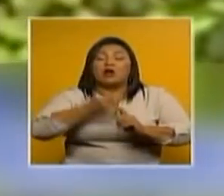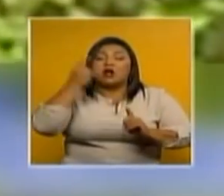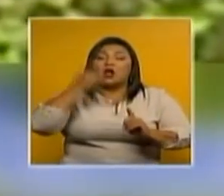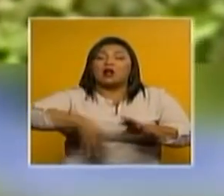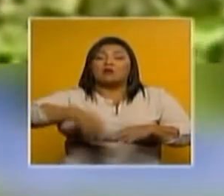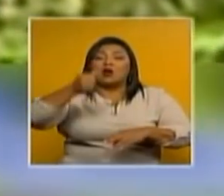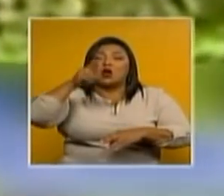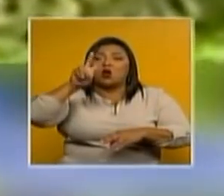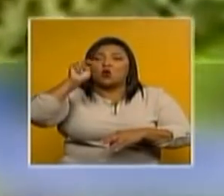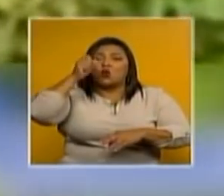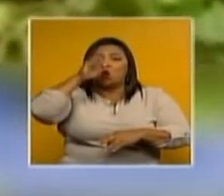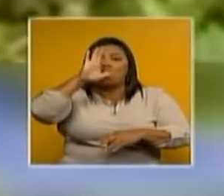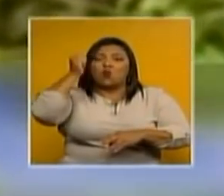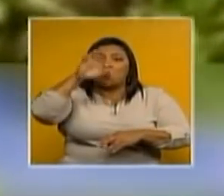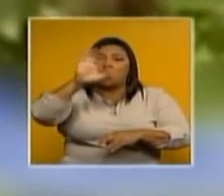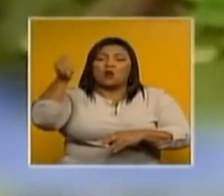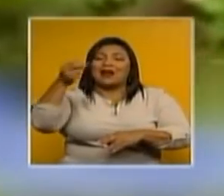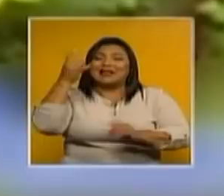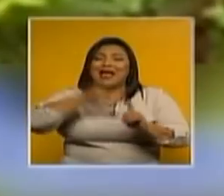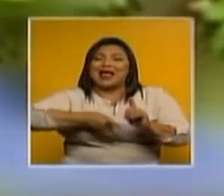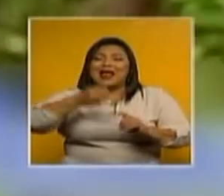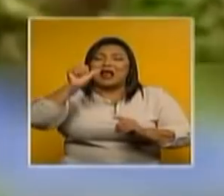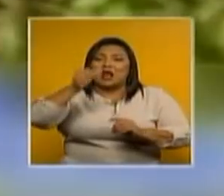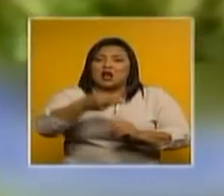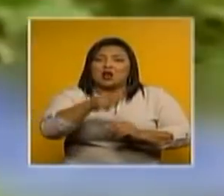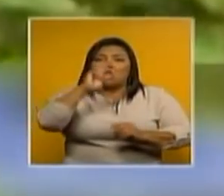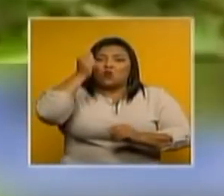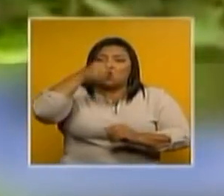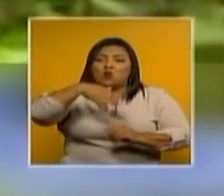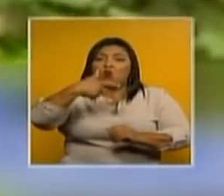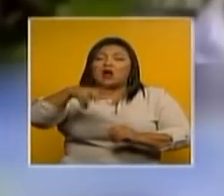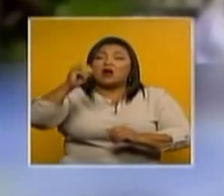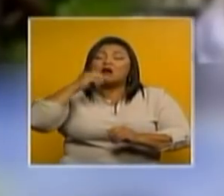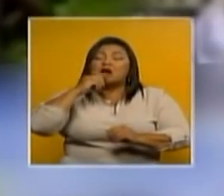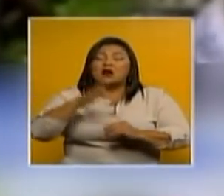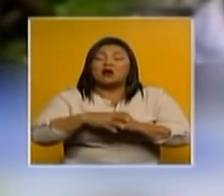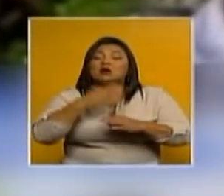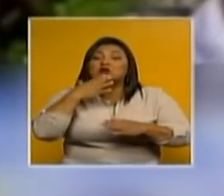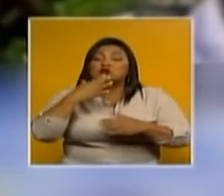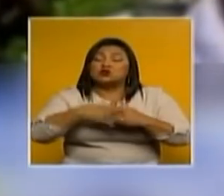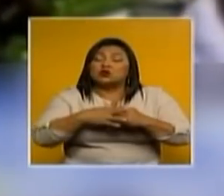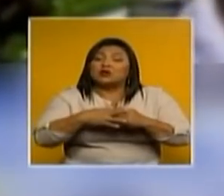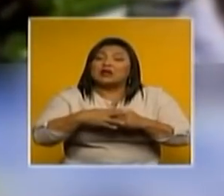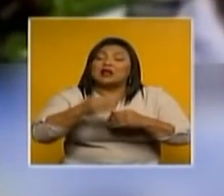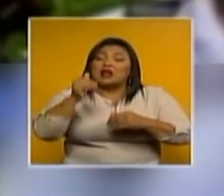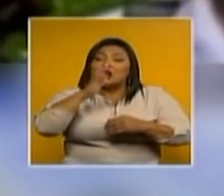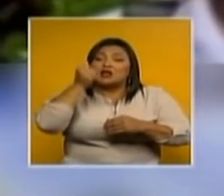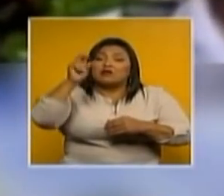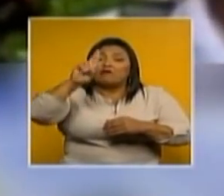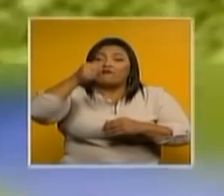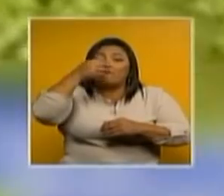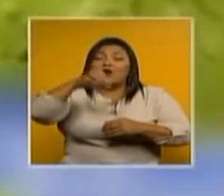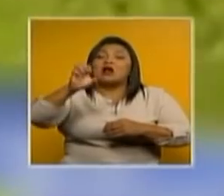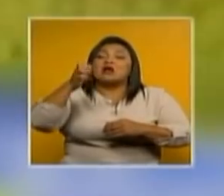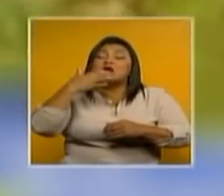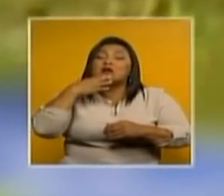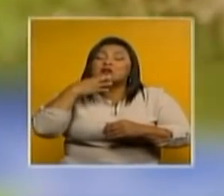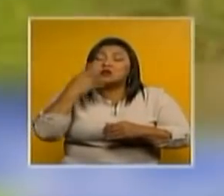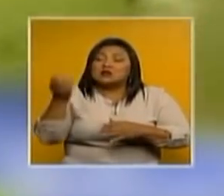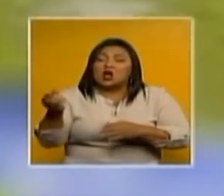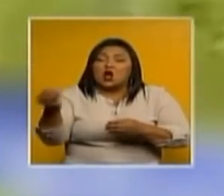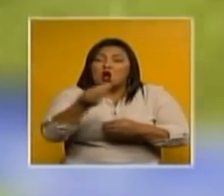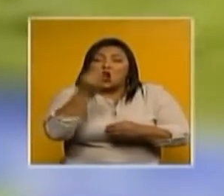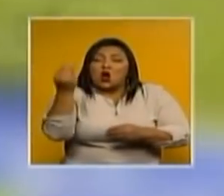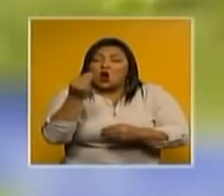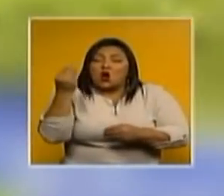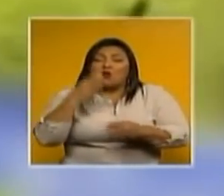Ariza Labernaza, alias Guacho, cabecilla del Frente Oliver Sinisterra de las disidencias de las FARC. A través de emisarios,